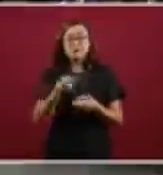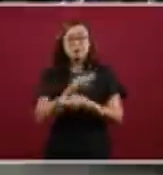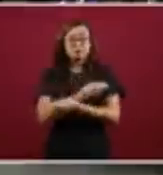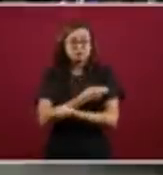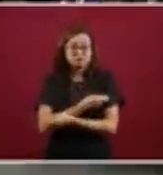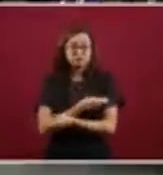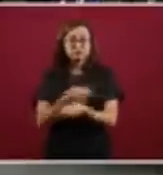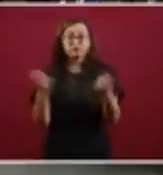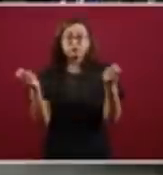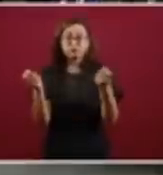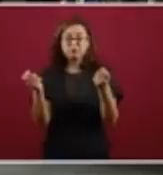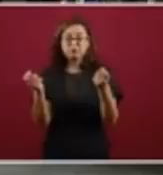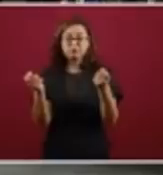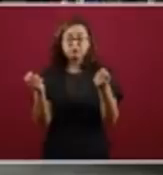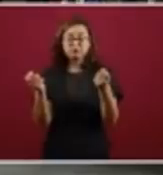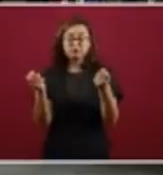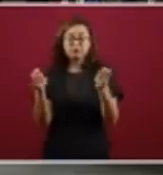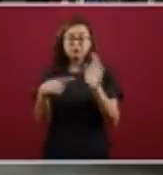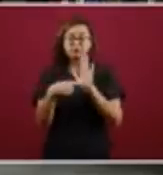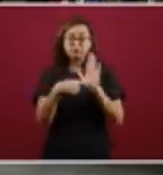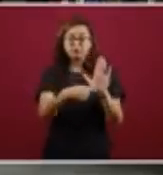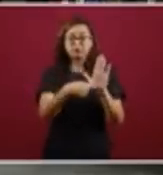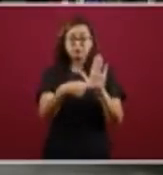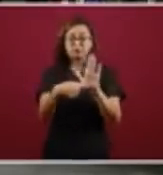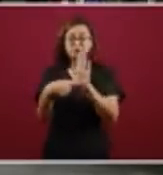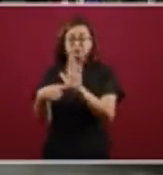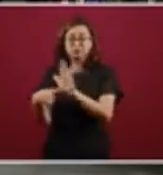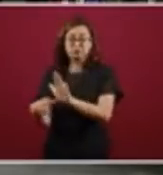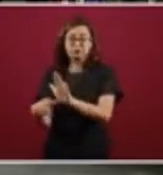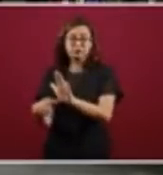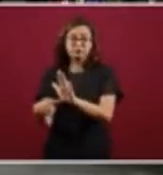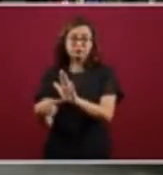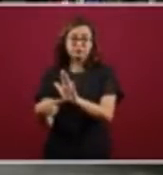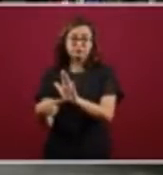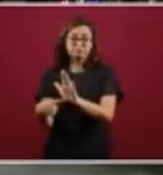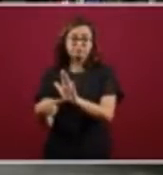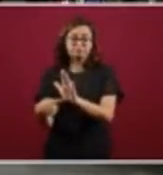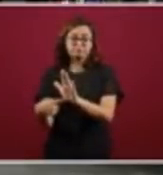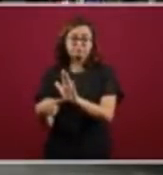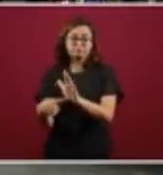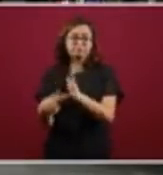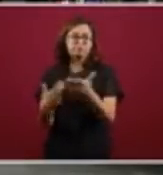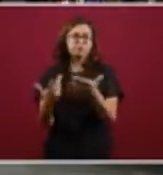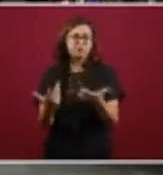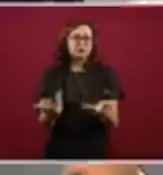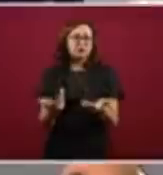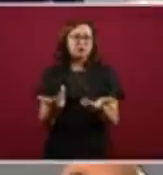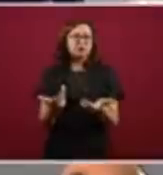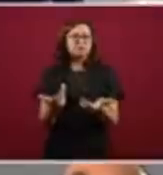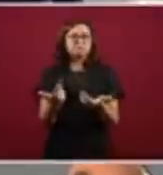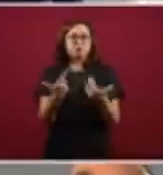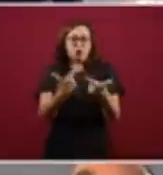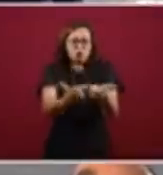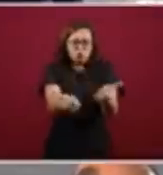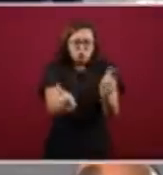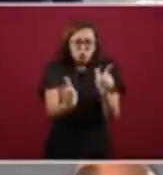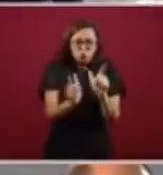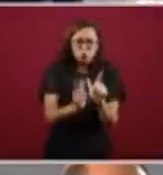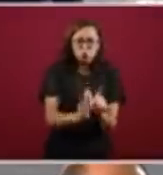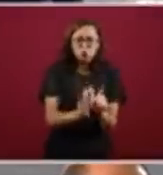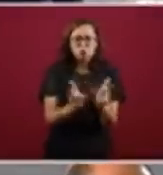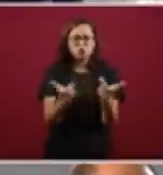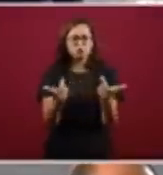más que nada, a crear como grupos de